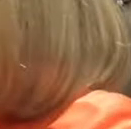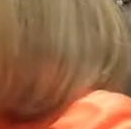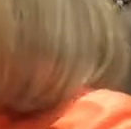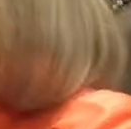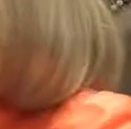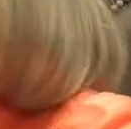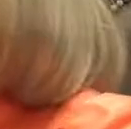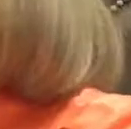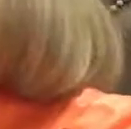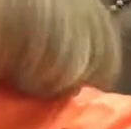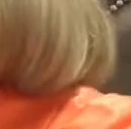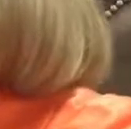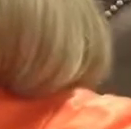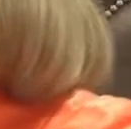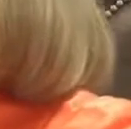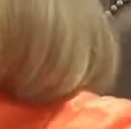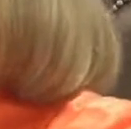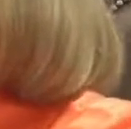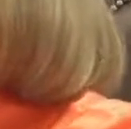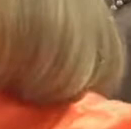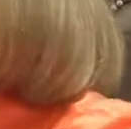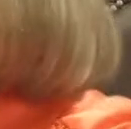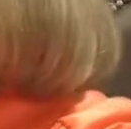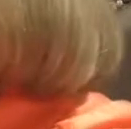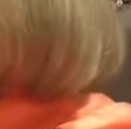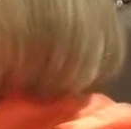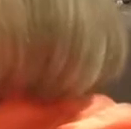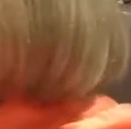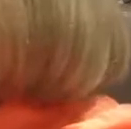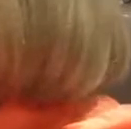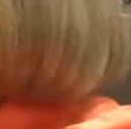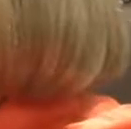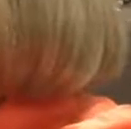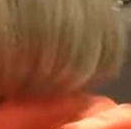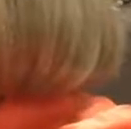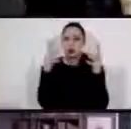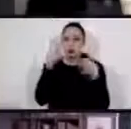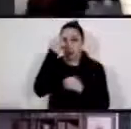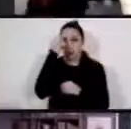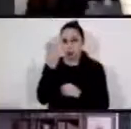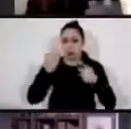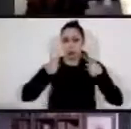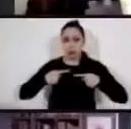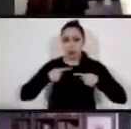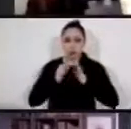Quisiera, por favor, pedirles un aplauso para ellos.